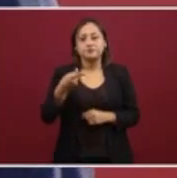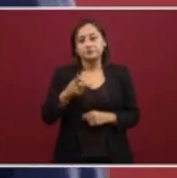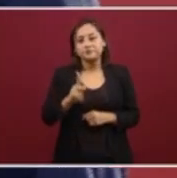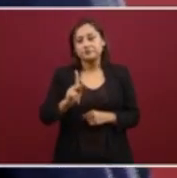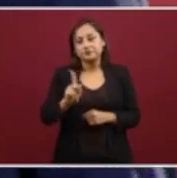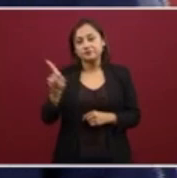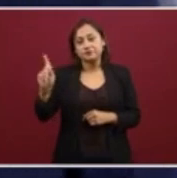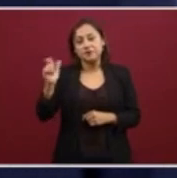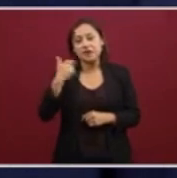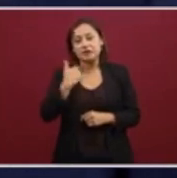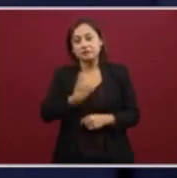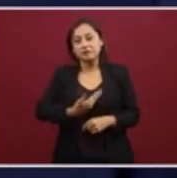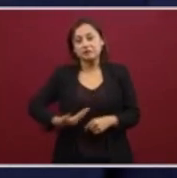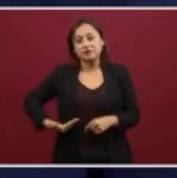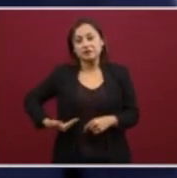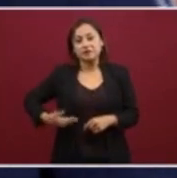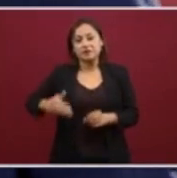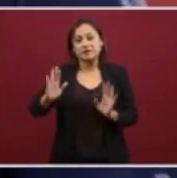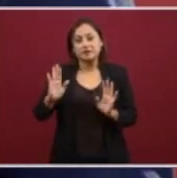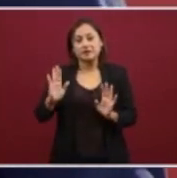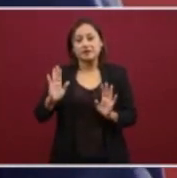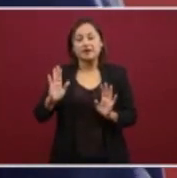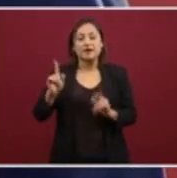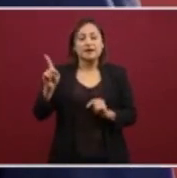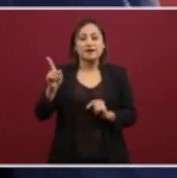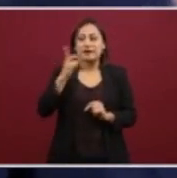que no lo aceptaba,